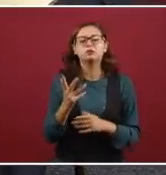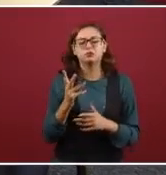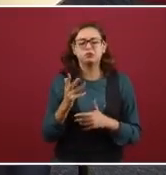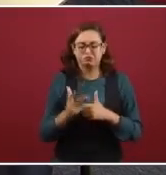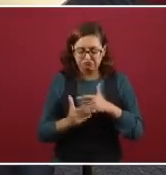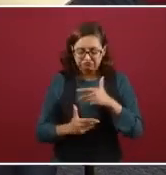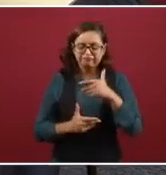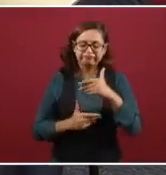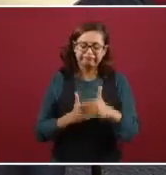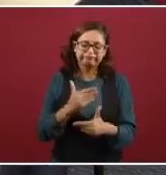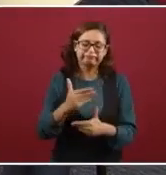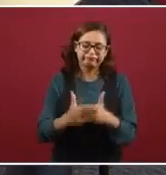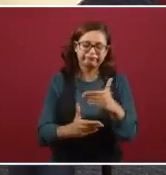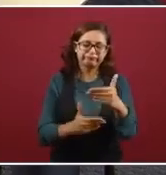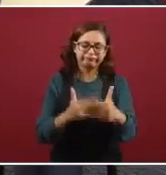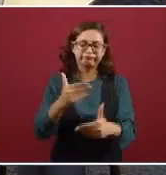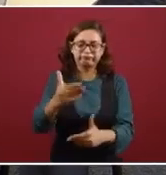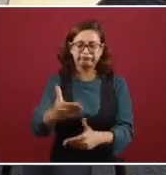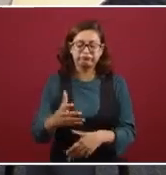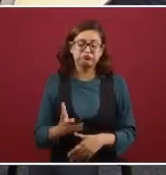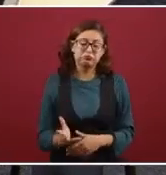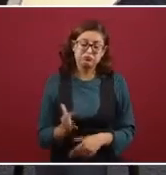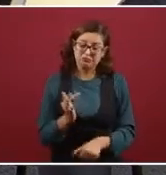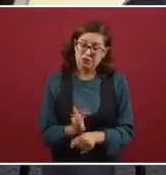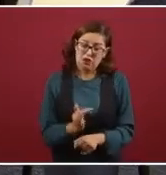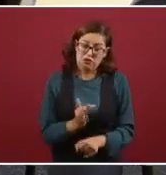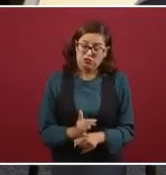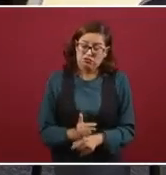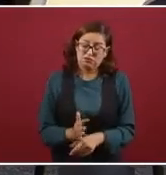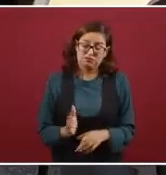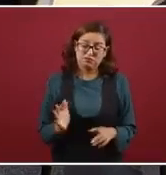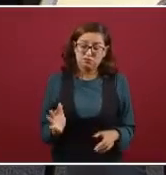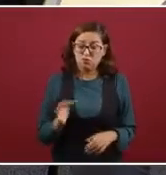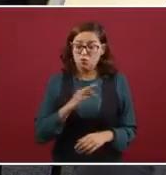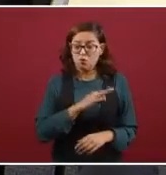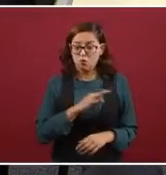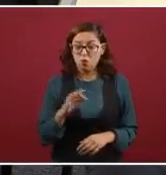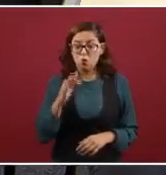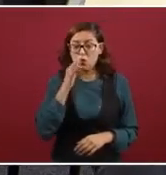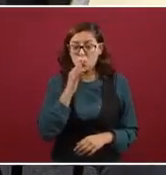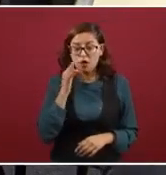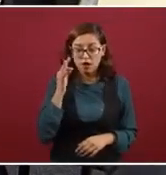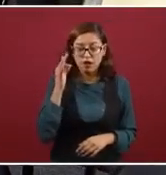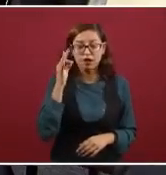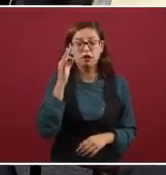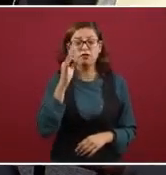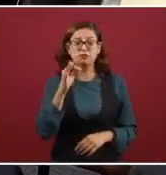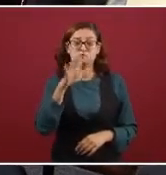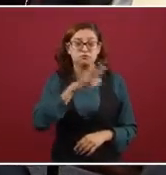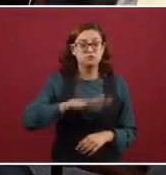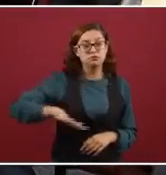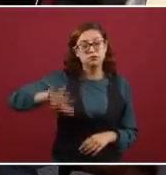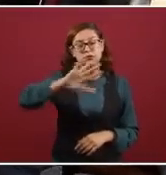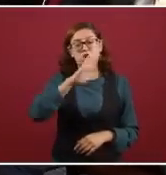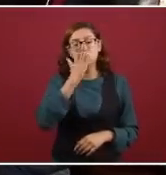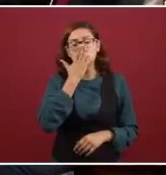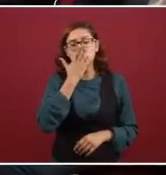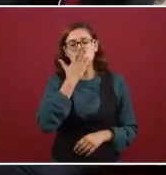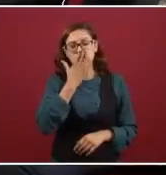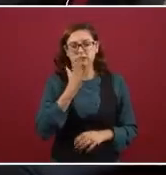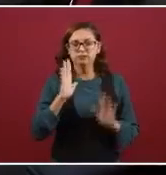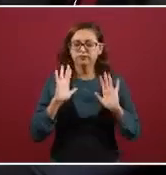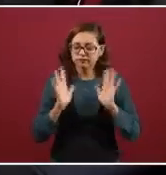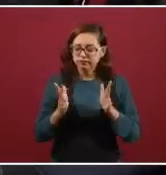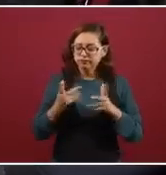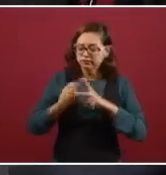estamos avanzando en ese propósito. Eso es lo que le puedo decir a los ciudadanos de Sonora, que estamos